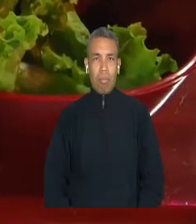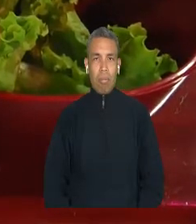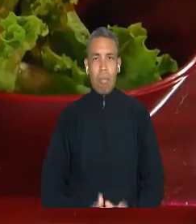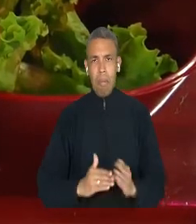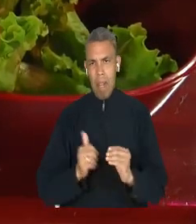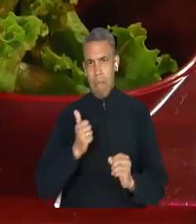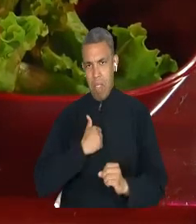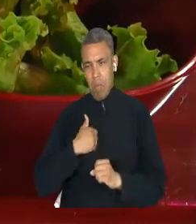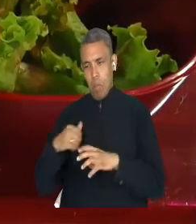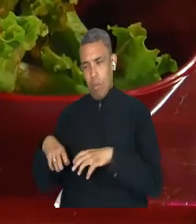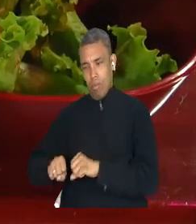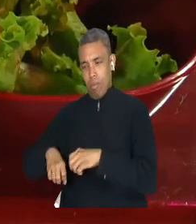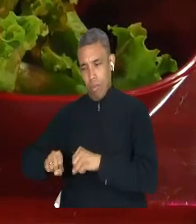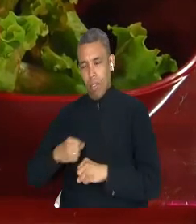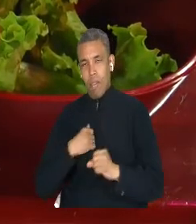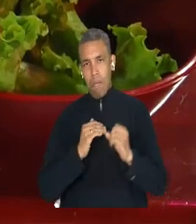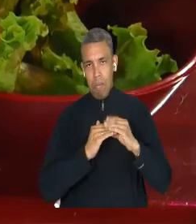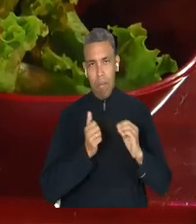lechuga,